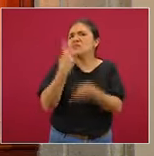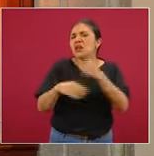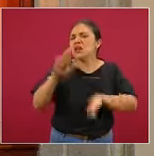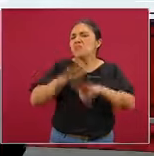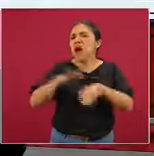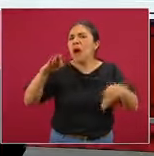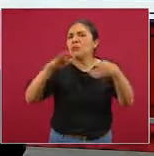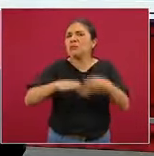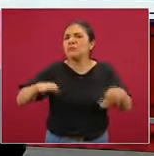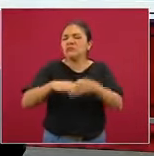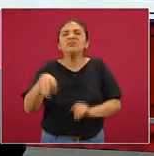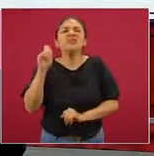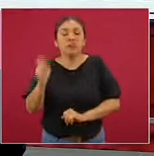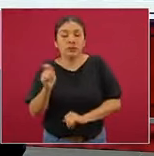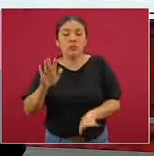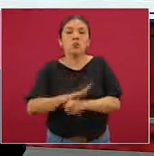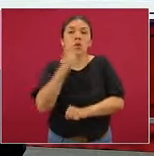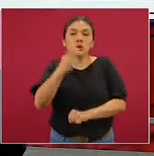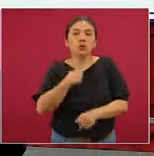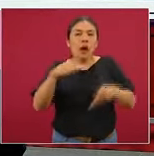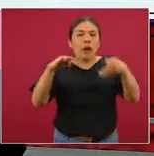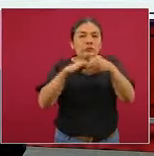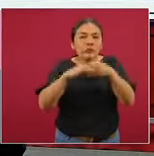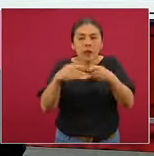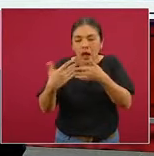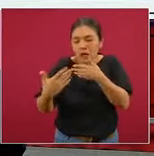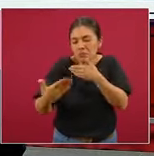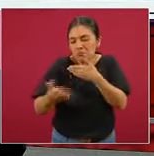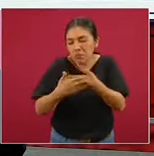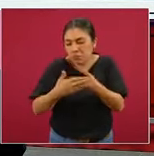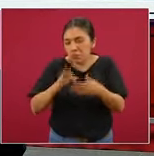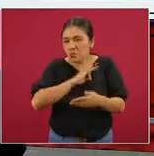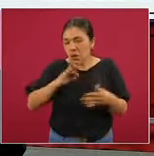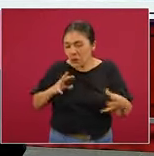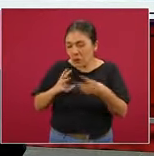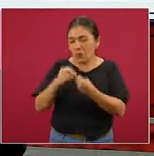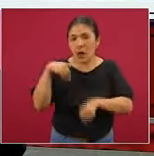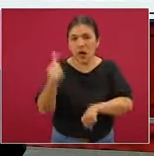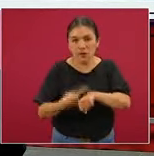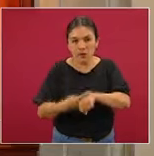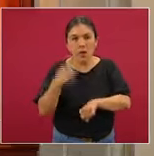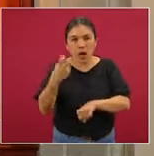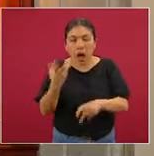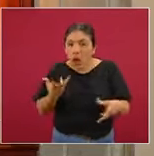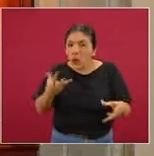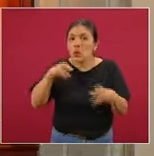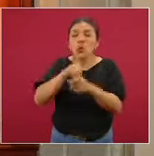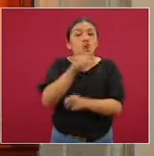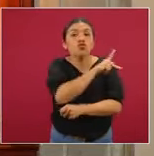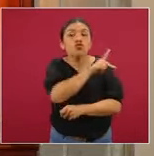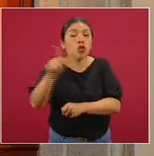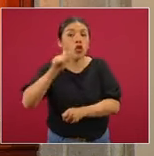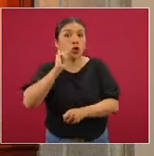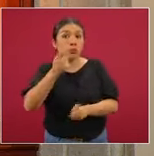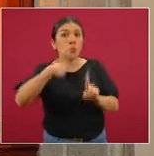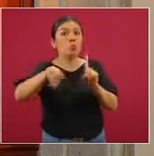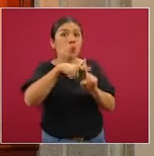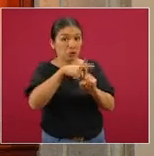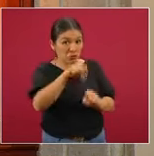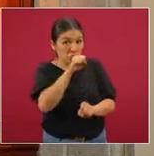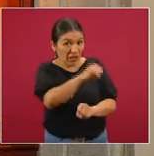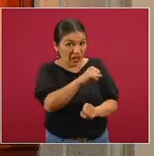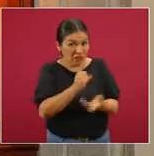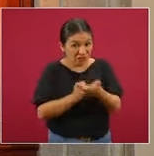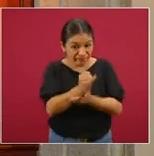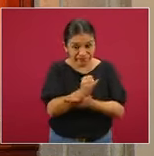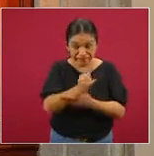Por eso estimamos los casos, recordando que la estimación integra todos aquellos casos que ya son confirmados con